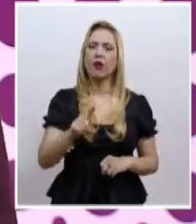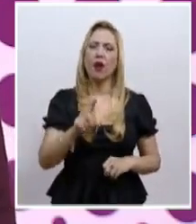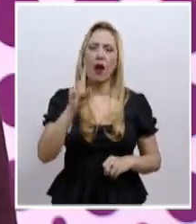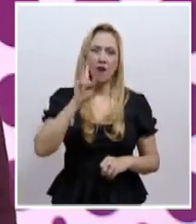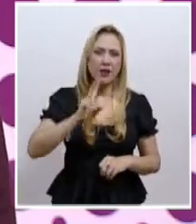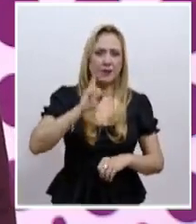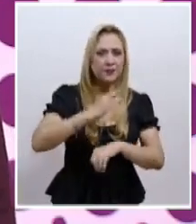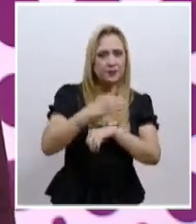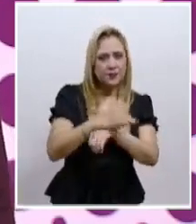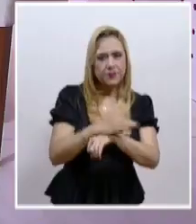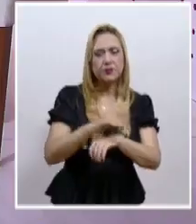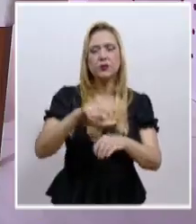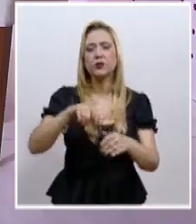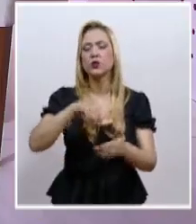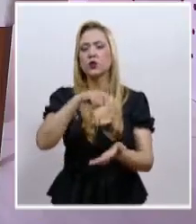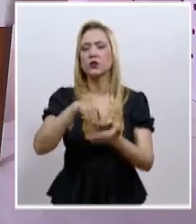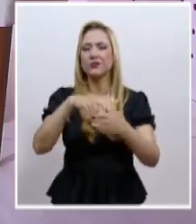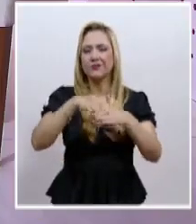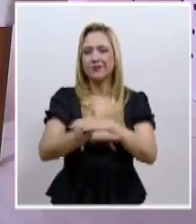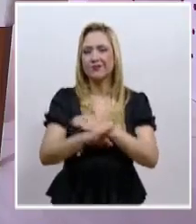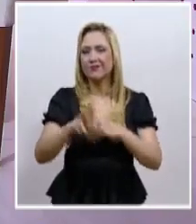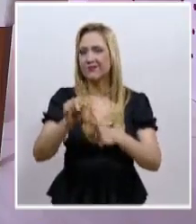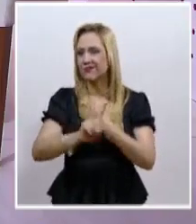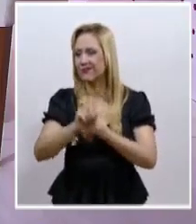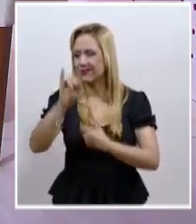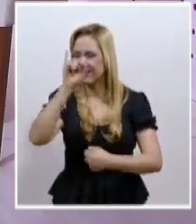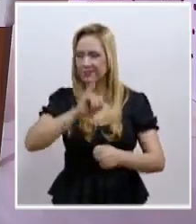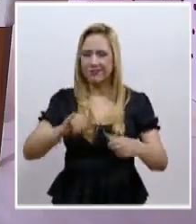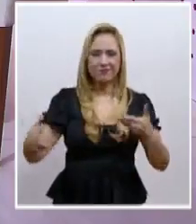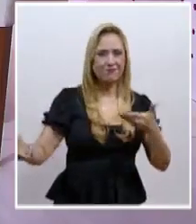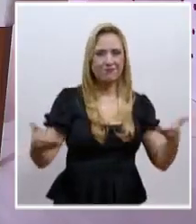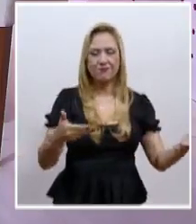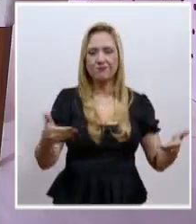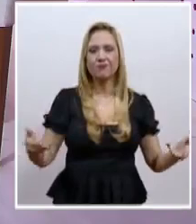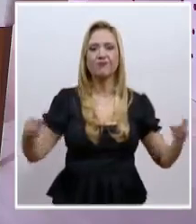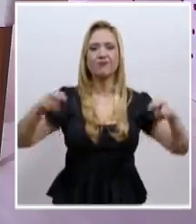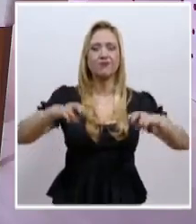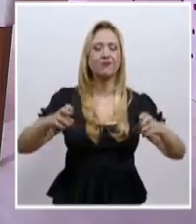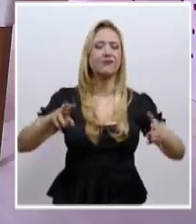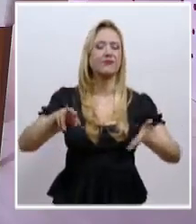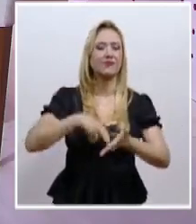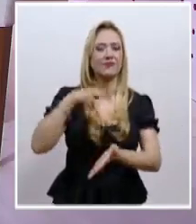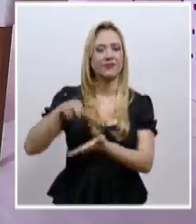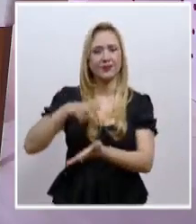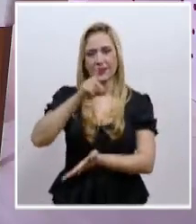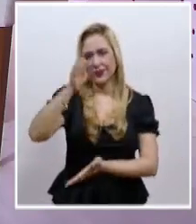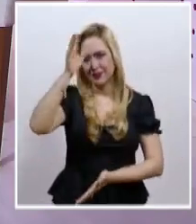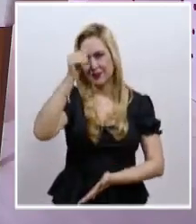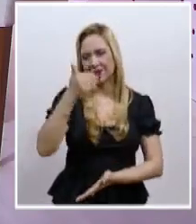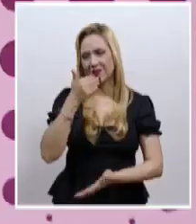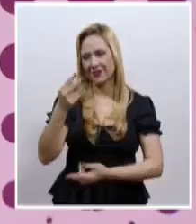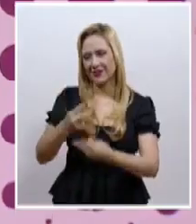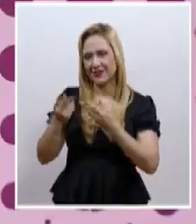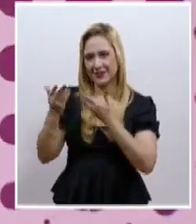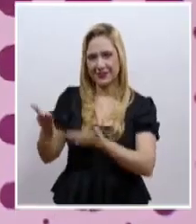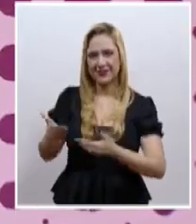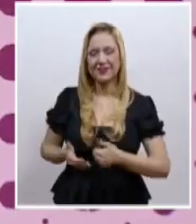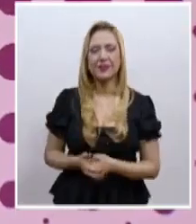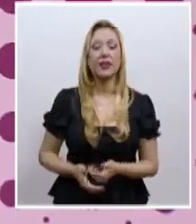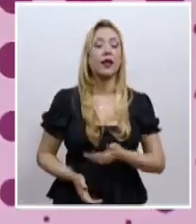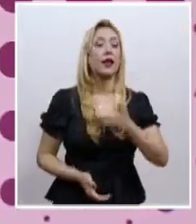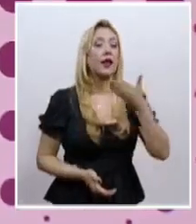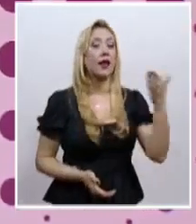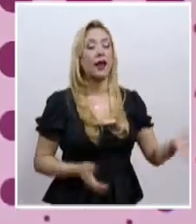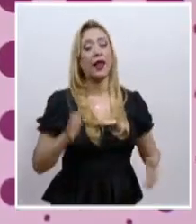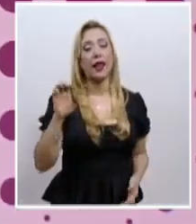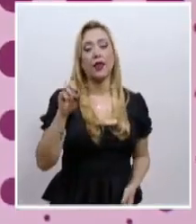juntas de conciliación y arbitraje, entre otras temáticas relacionadas. Bienvenida, Joyce. También tengo el gusto de presentar a Eduardo Revilla